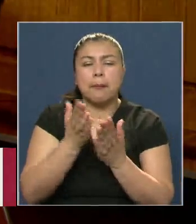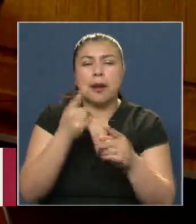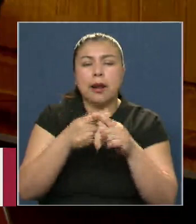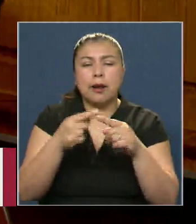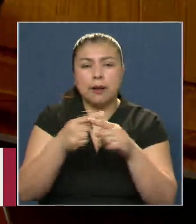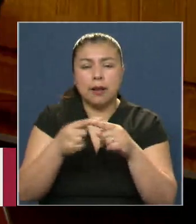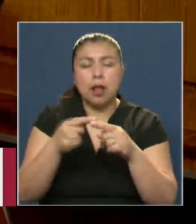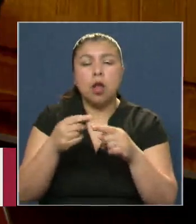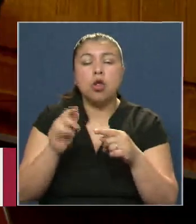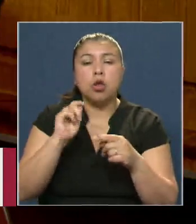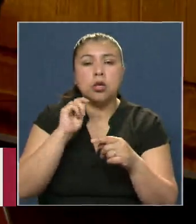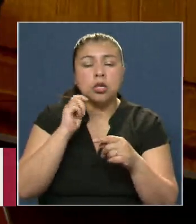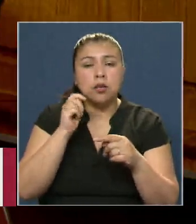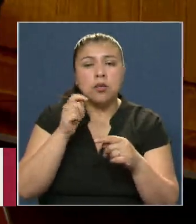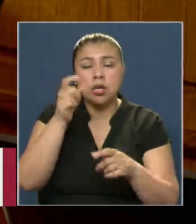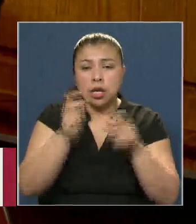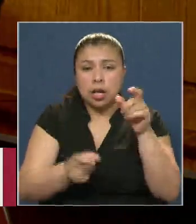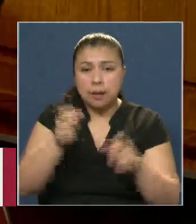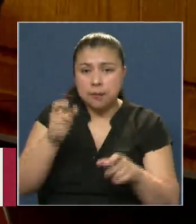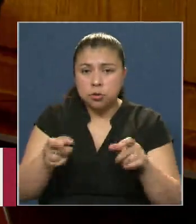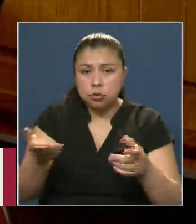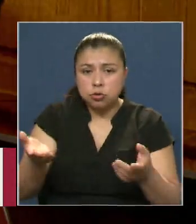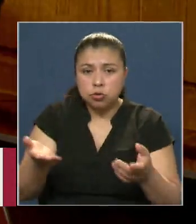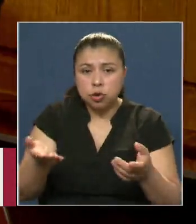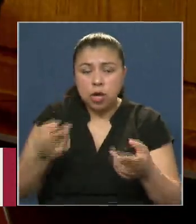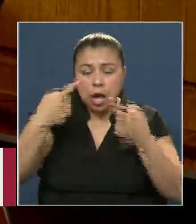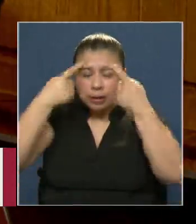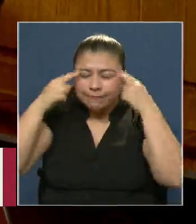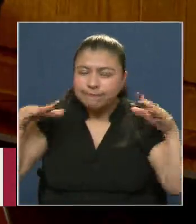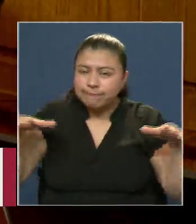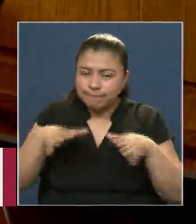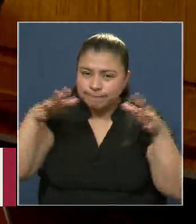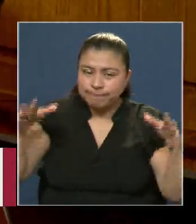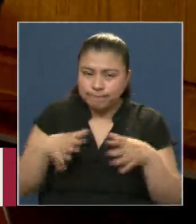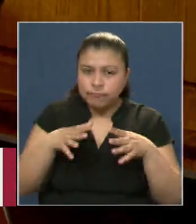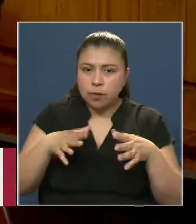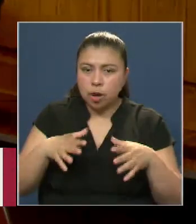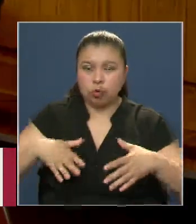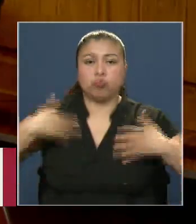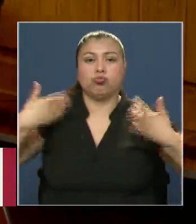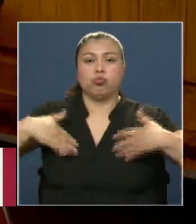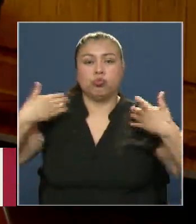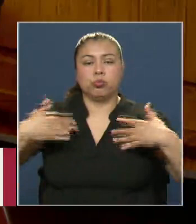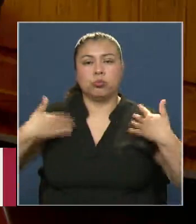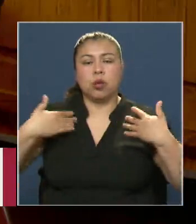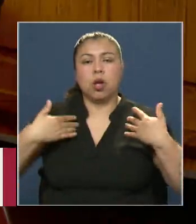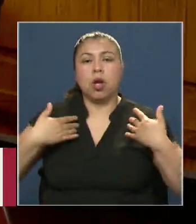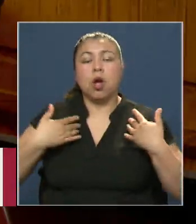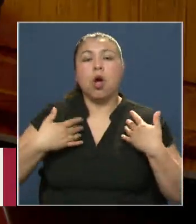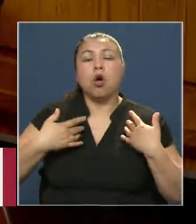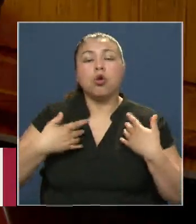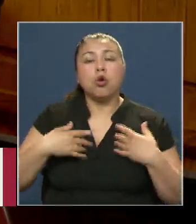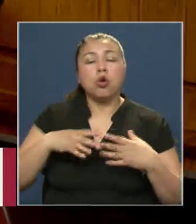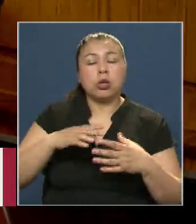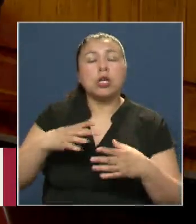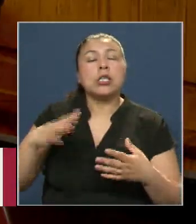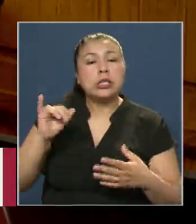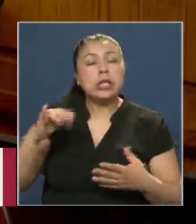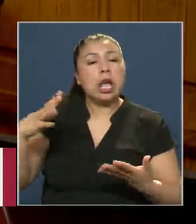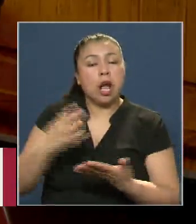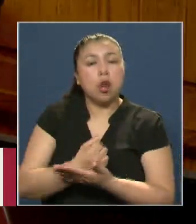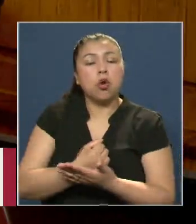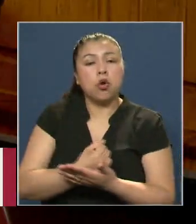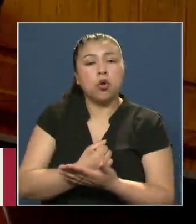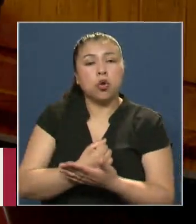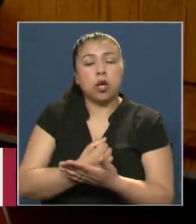denominador común es que ellos sienten que con su esfuerzo, con sus ganas, con su garra, se han ganado el